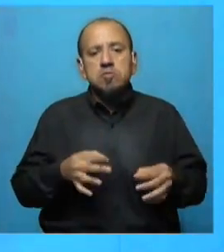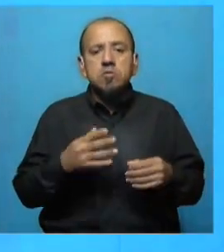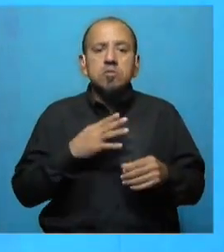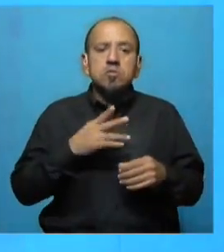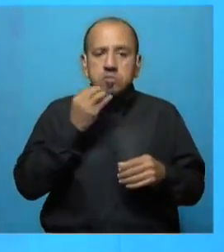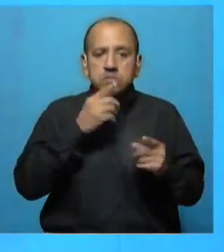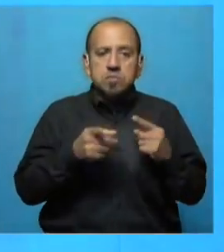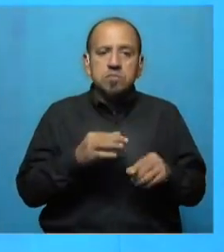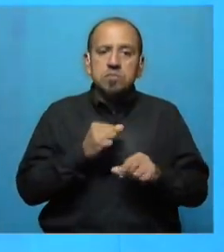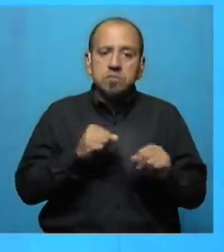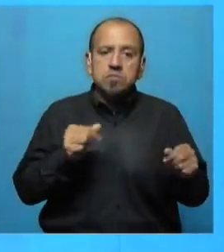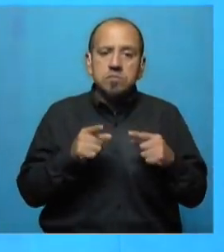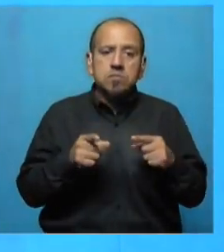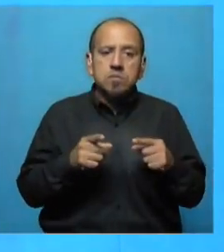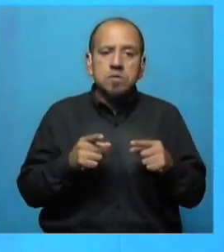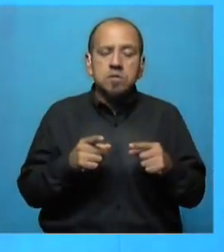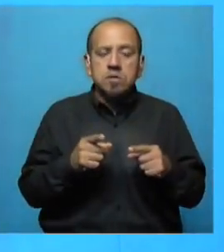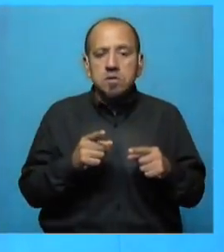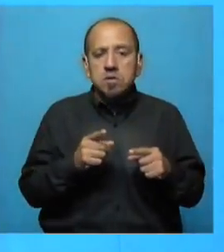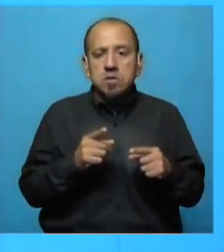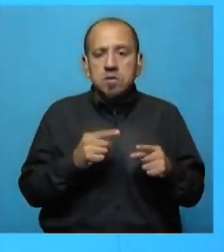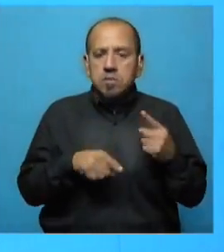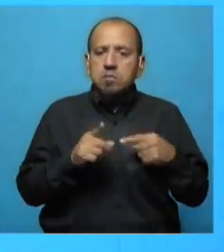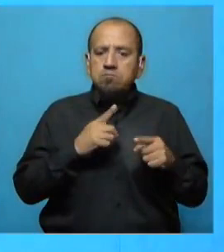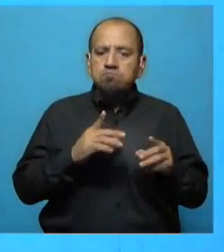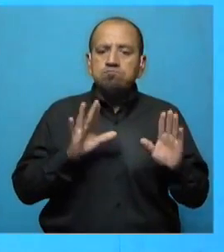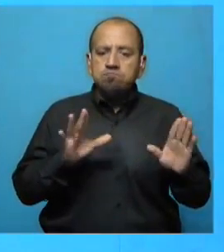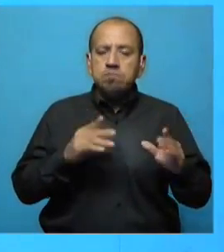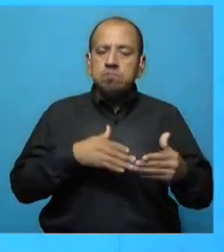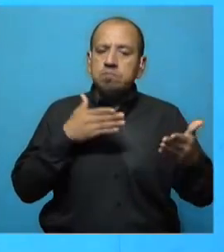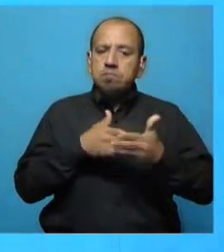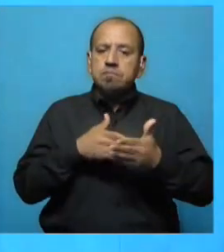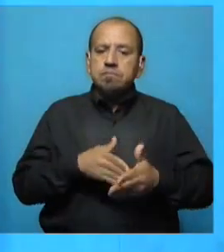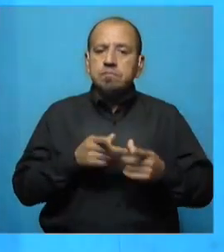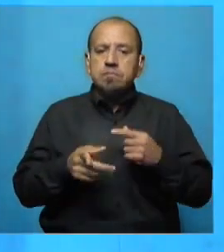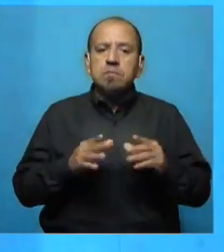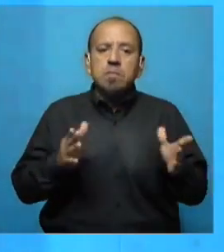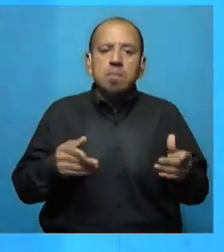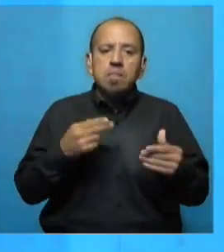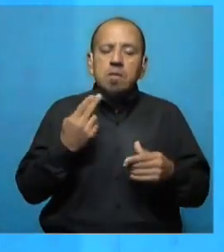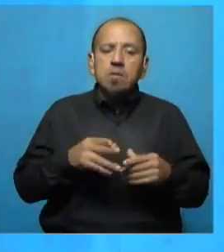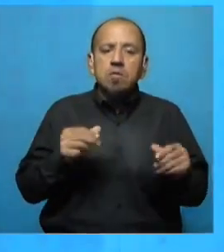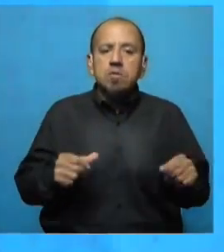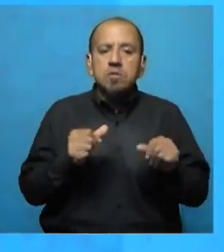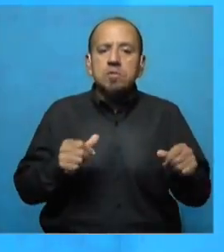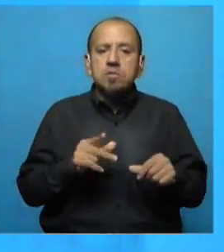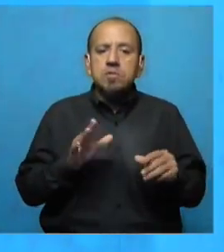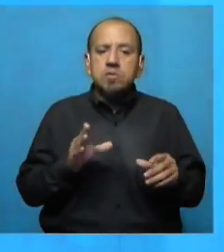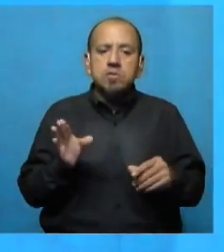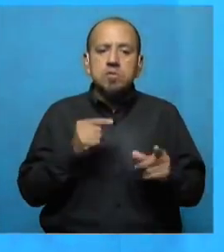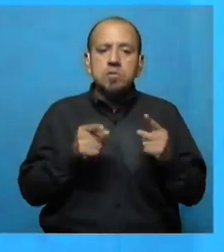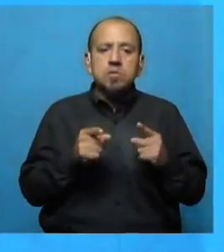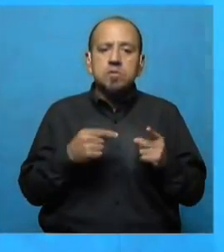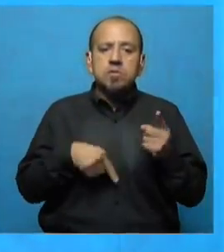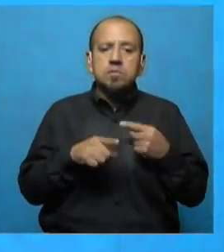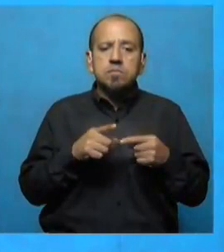vos Está bueno y lo podés defender este y creo que el límite es ese Creo que nunca no hicimos nada gratuito siempre todo estaba en un